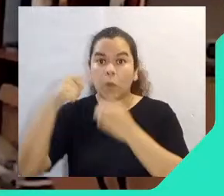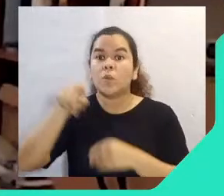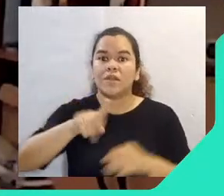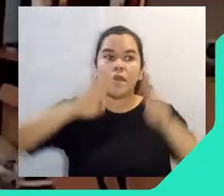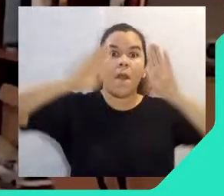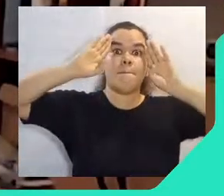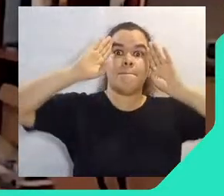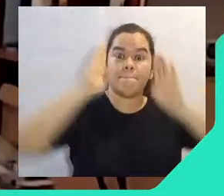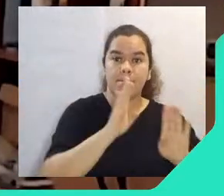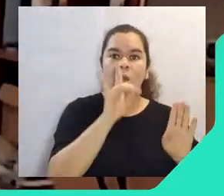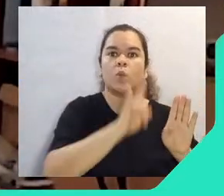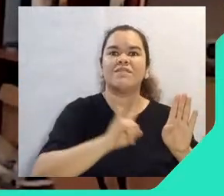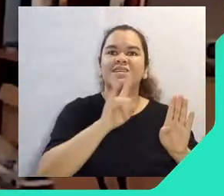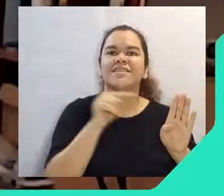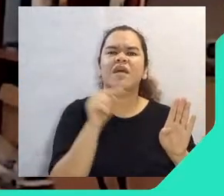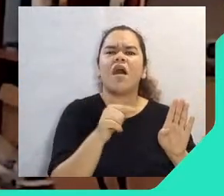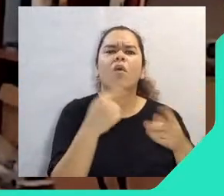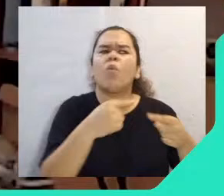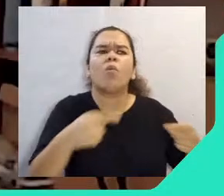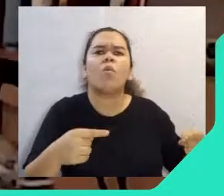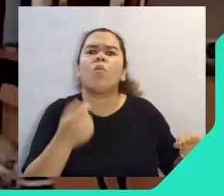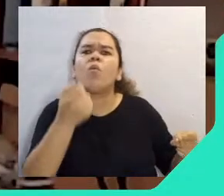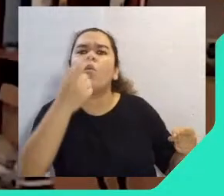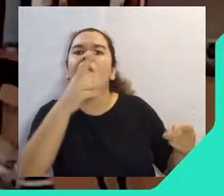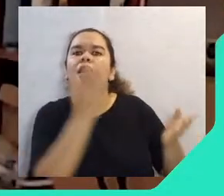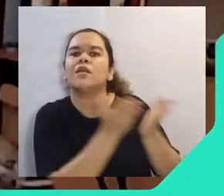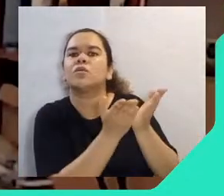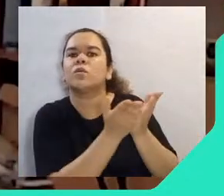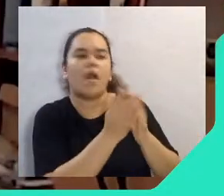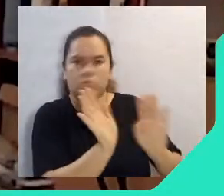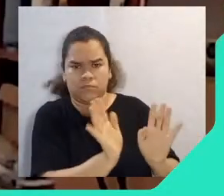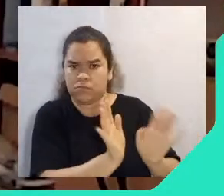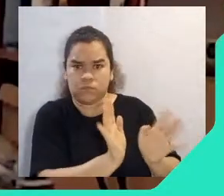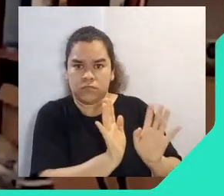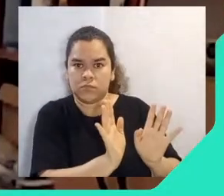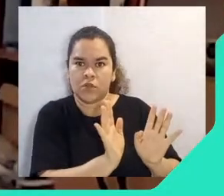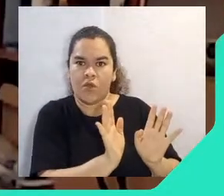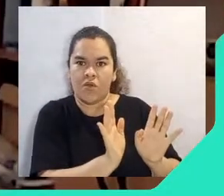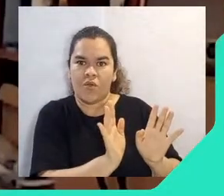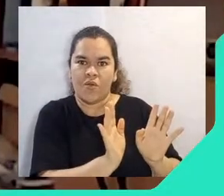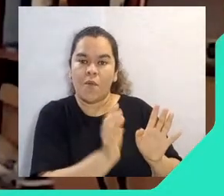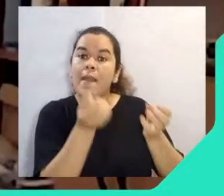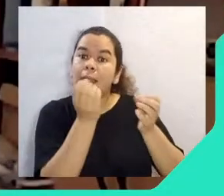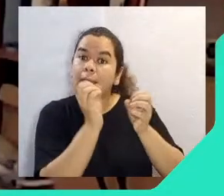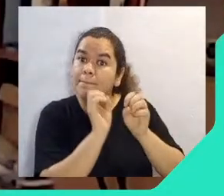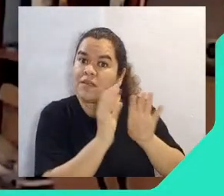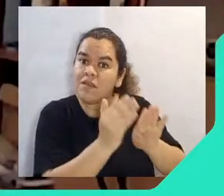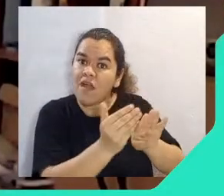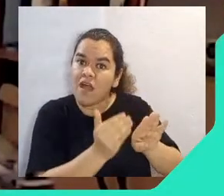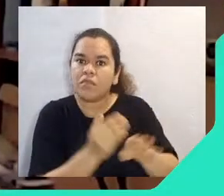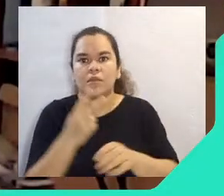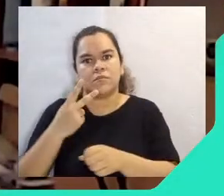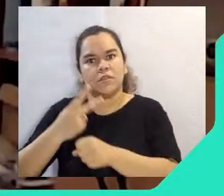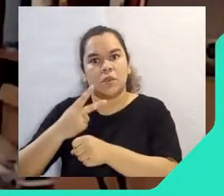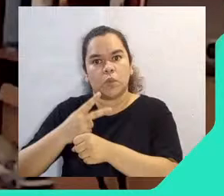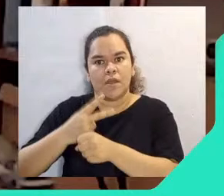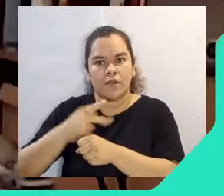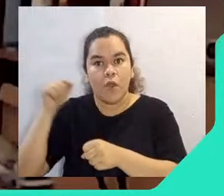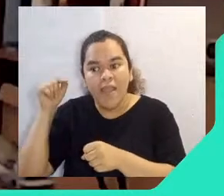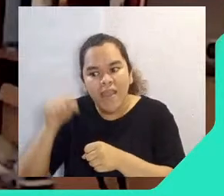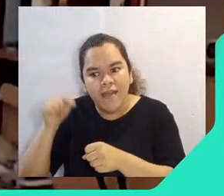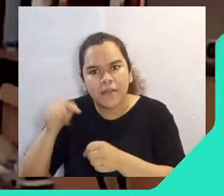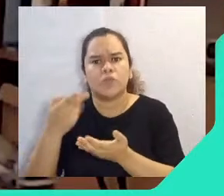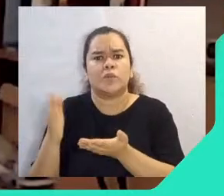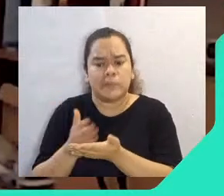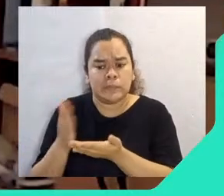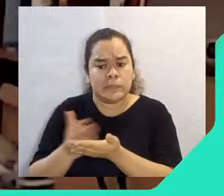universidad a averiguar cuáles son las materias de primer año y qué es lo que se enseña, y qué es y ustedes se pongan ya a estudiar esas